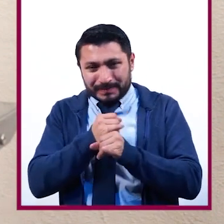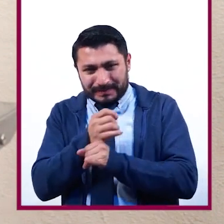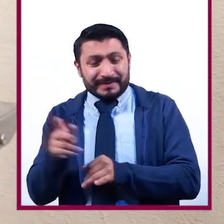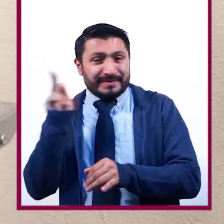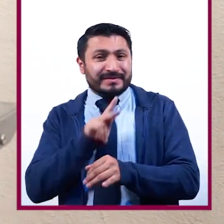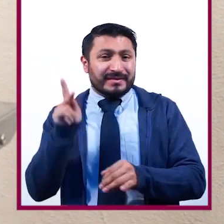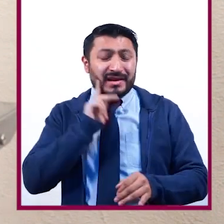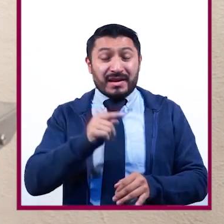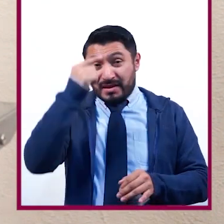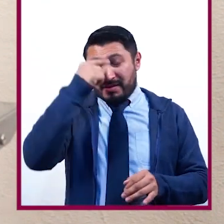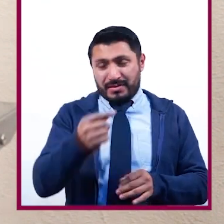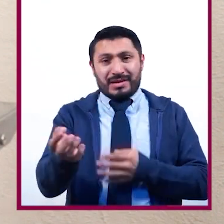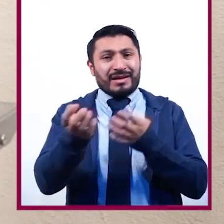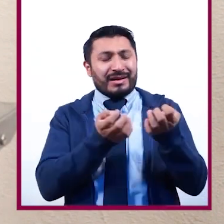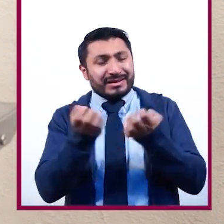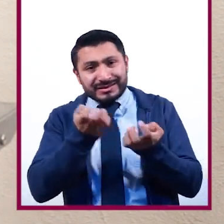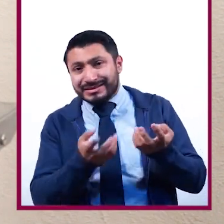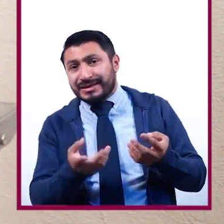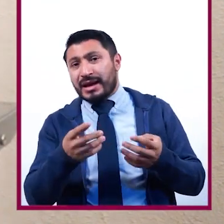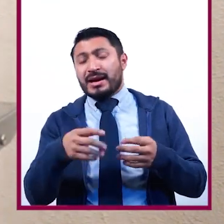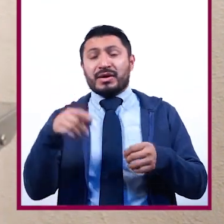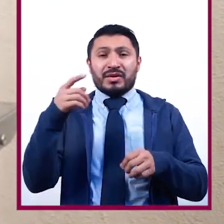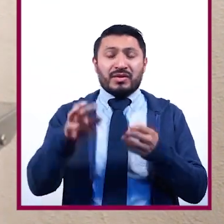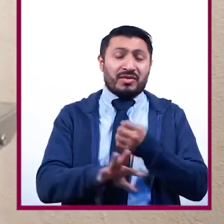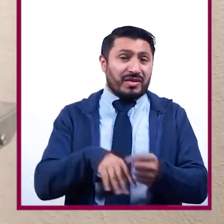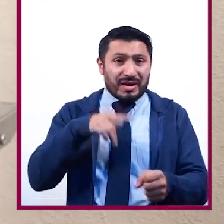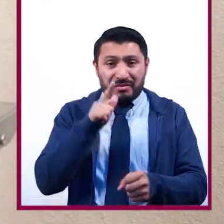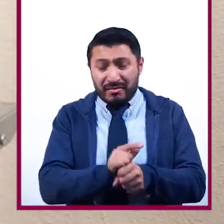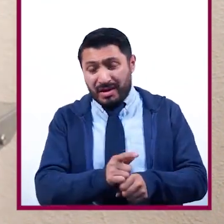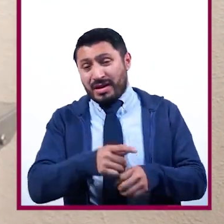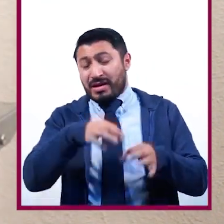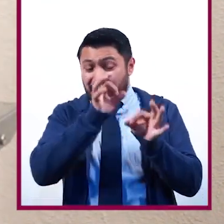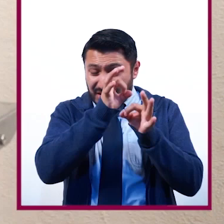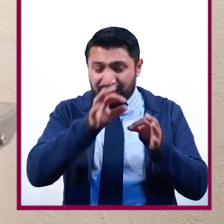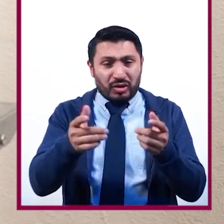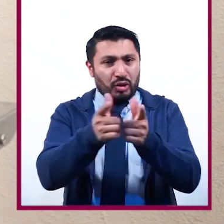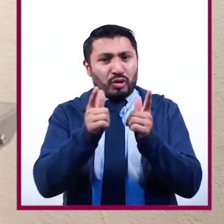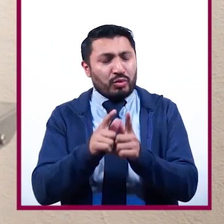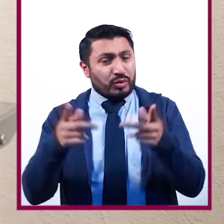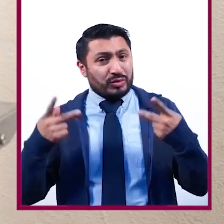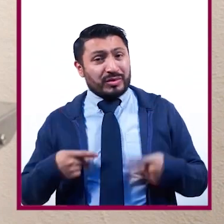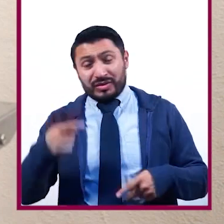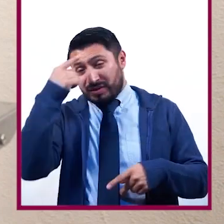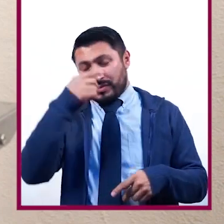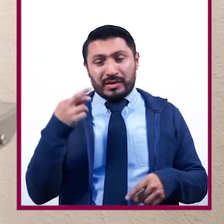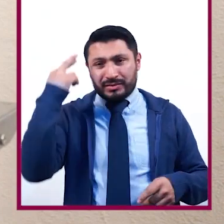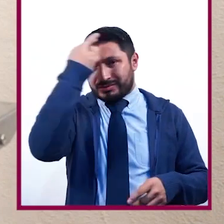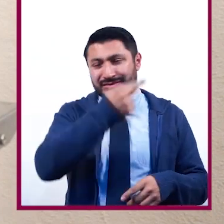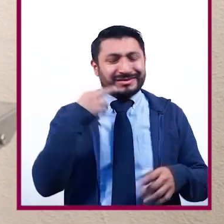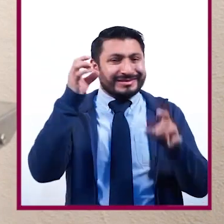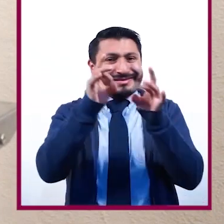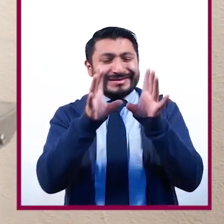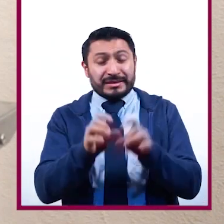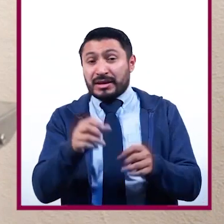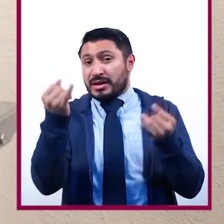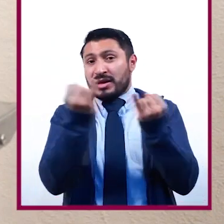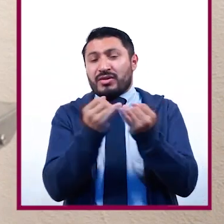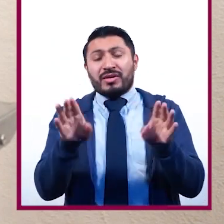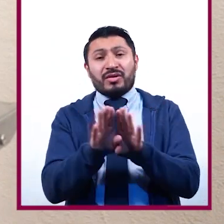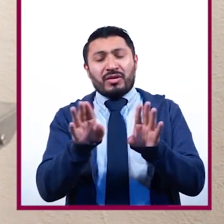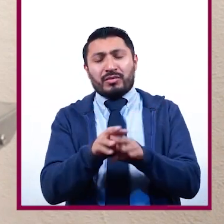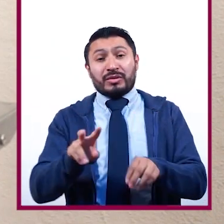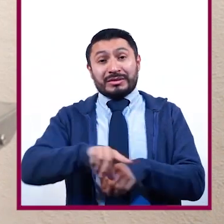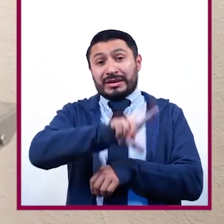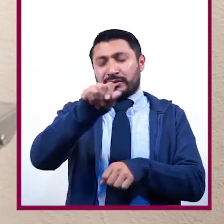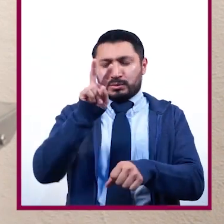su eficiencia, ensayos clínicos con animales y grupos de seres humanos para poder observar sus efectos, así como